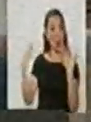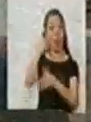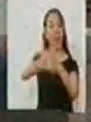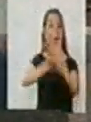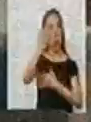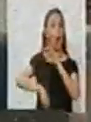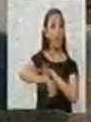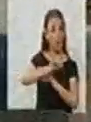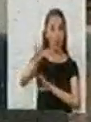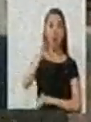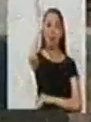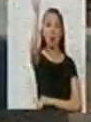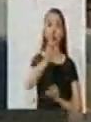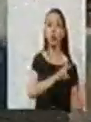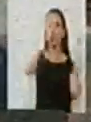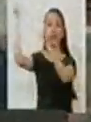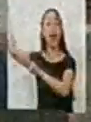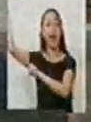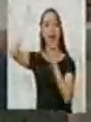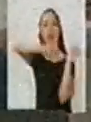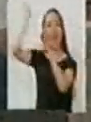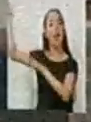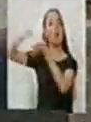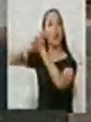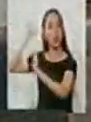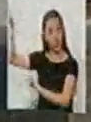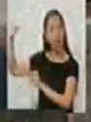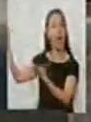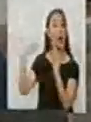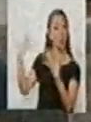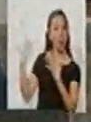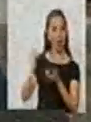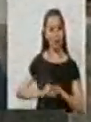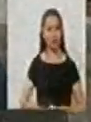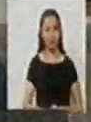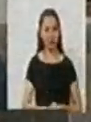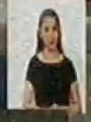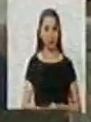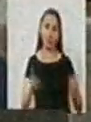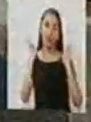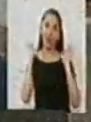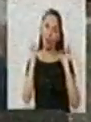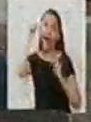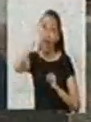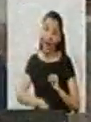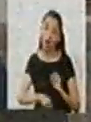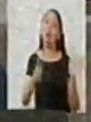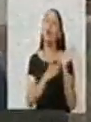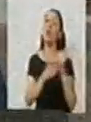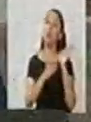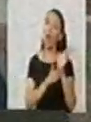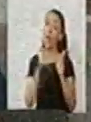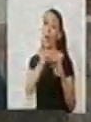la posibilidad, el cual bueno, nosotros tratamos de evaluarlo y de llevar y cumplir el sueño de estos chicos, ¿no? Así que ahora se dio esta posibilidad de estar